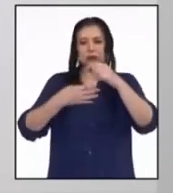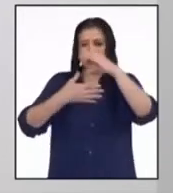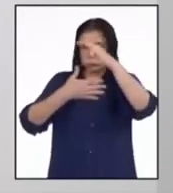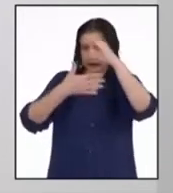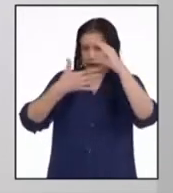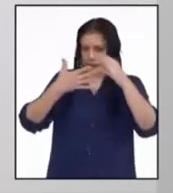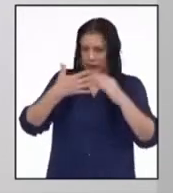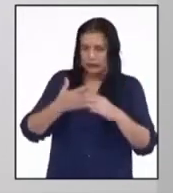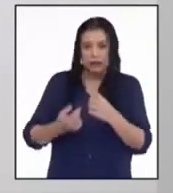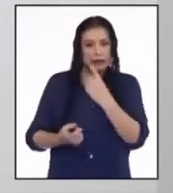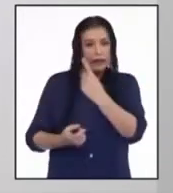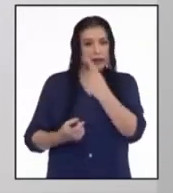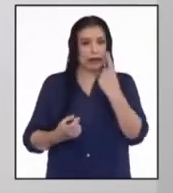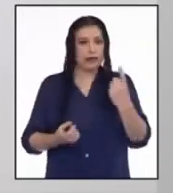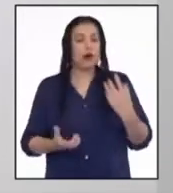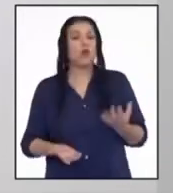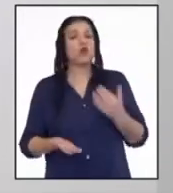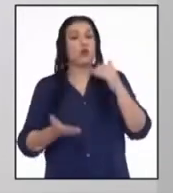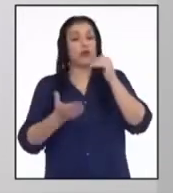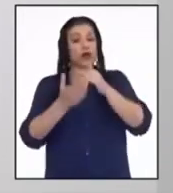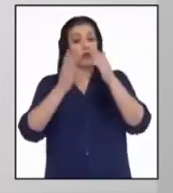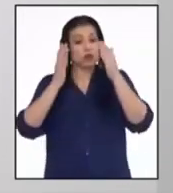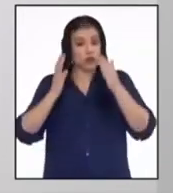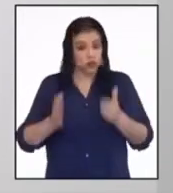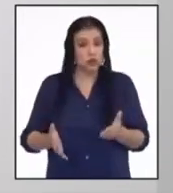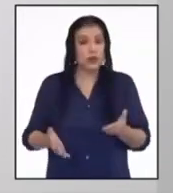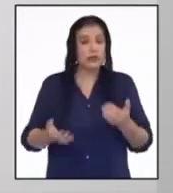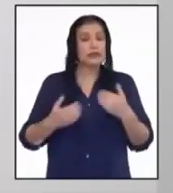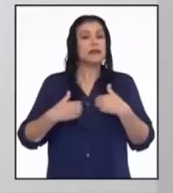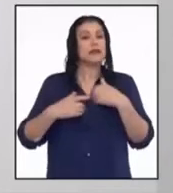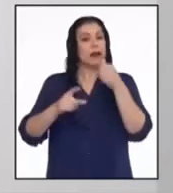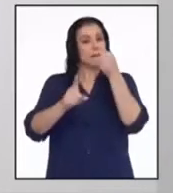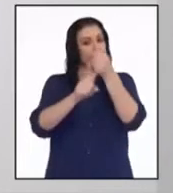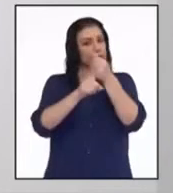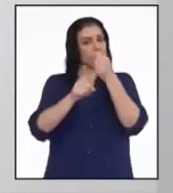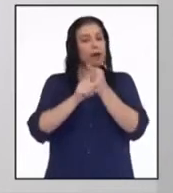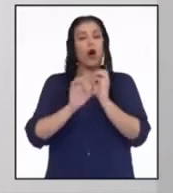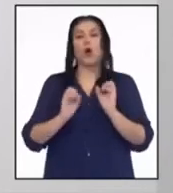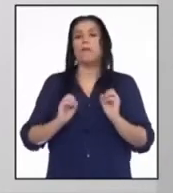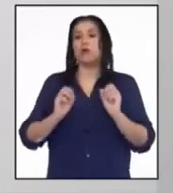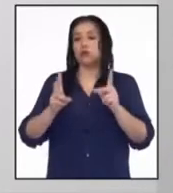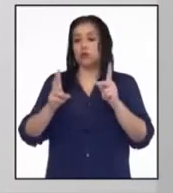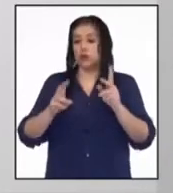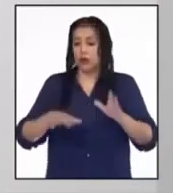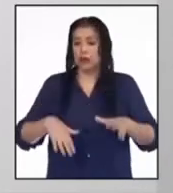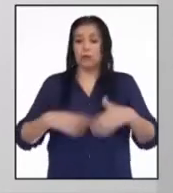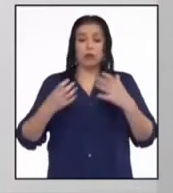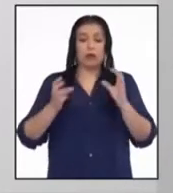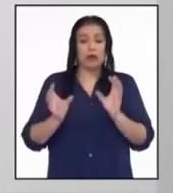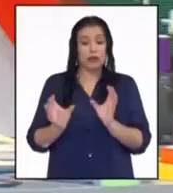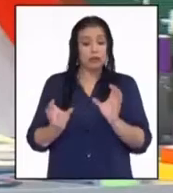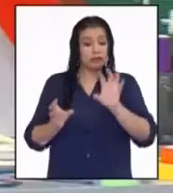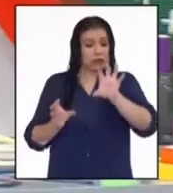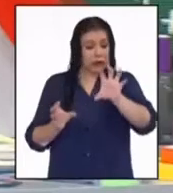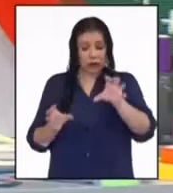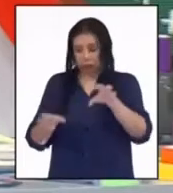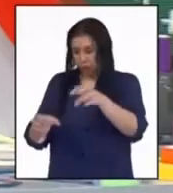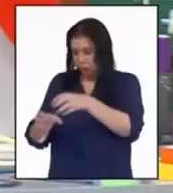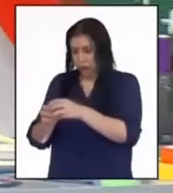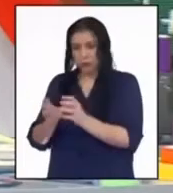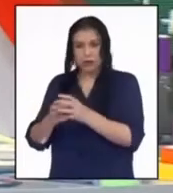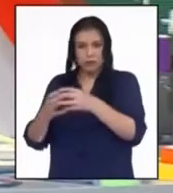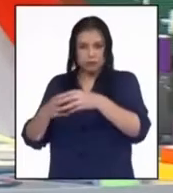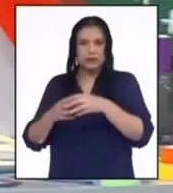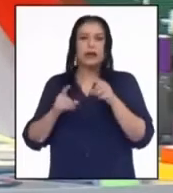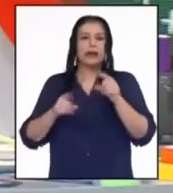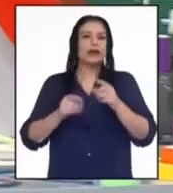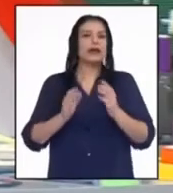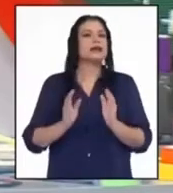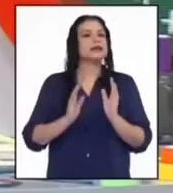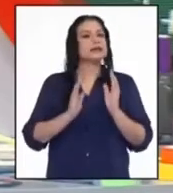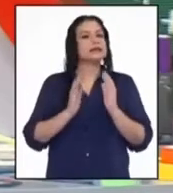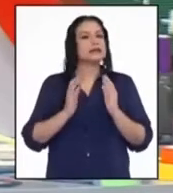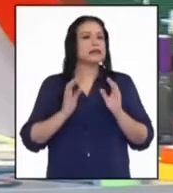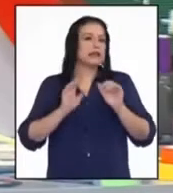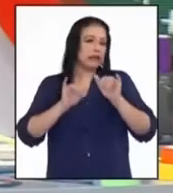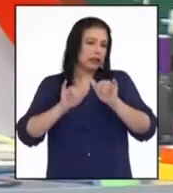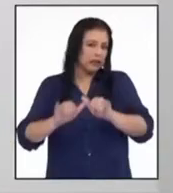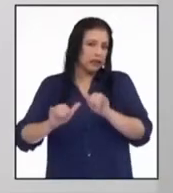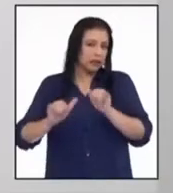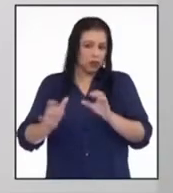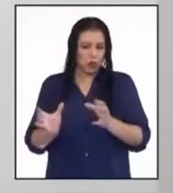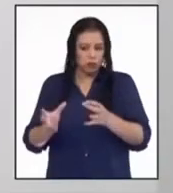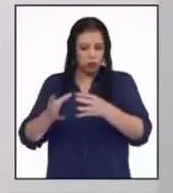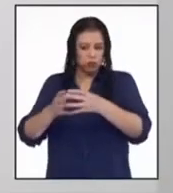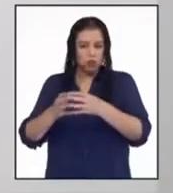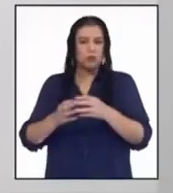que cada uno de los miembros de la población tiene la misma oportunidad de estar en la muestra. Y así quedó conformado un grupo de 20